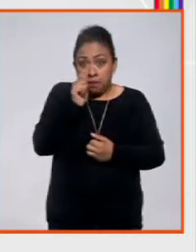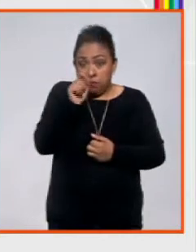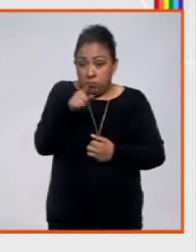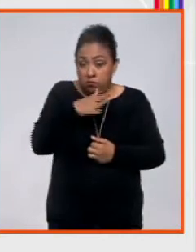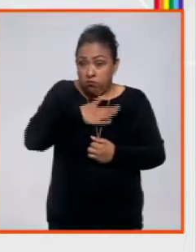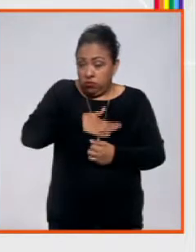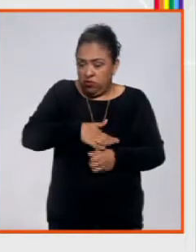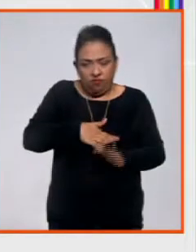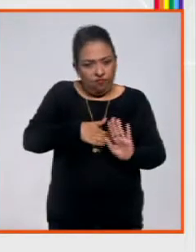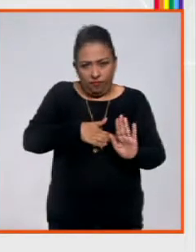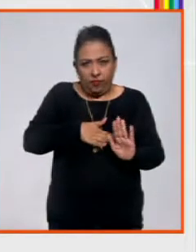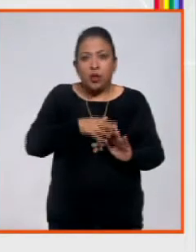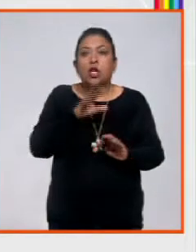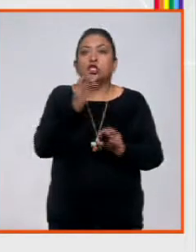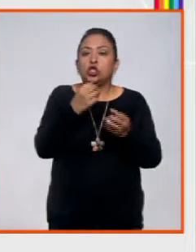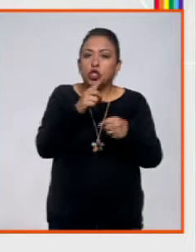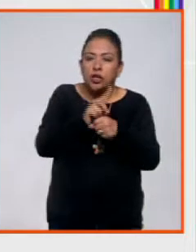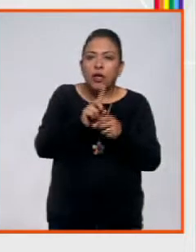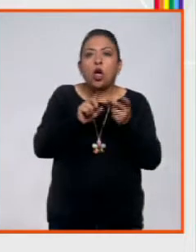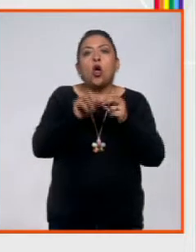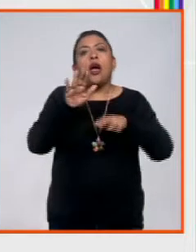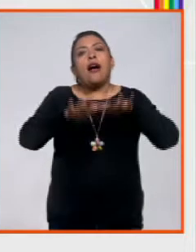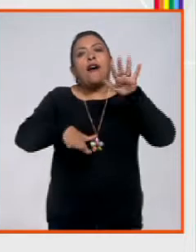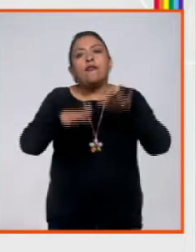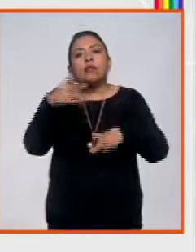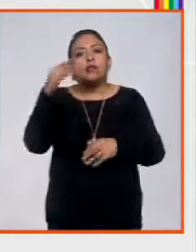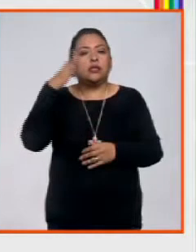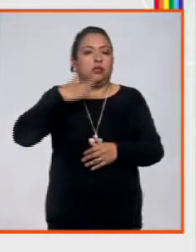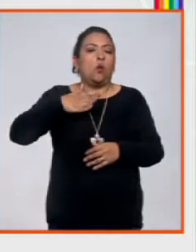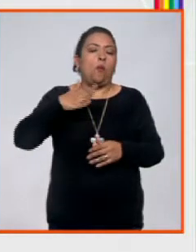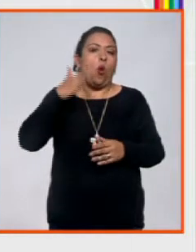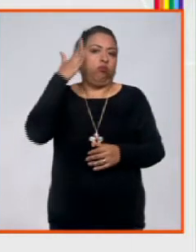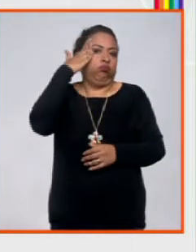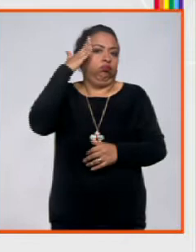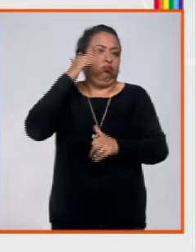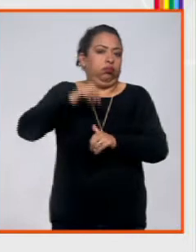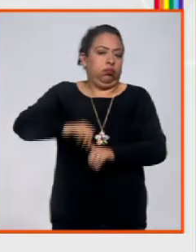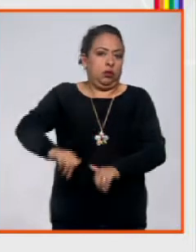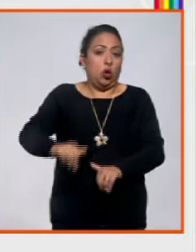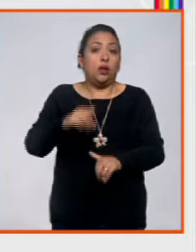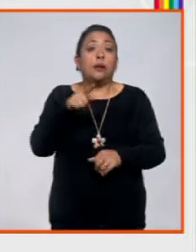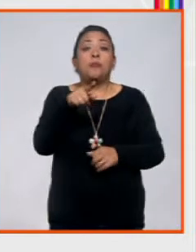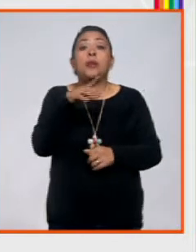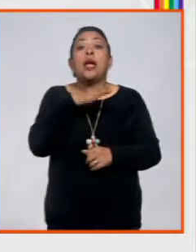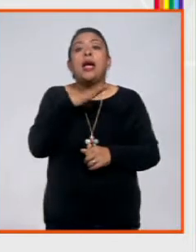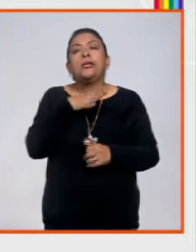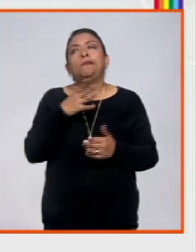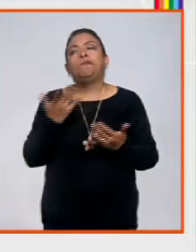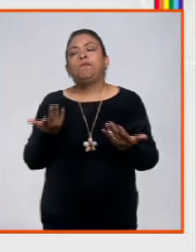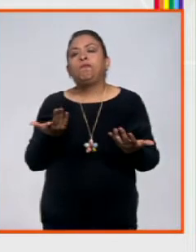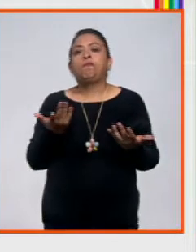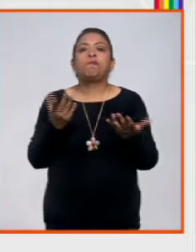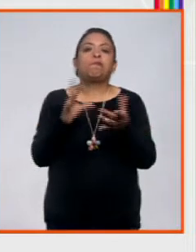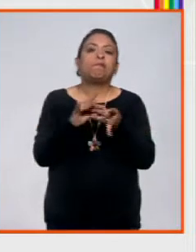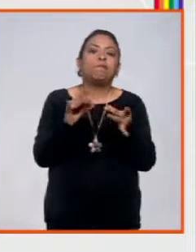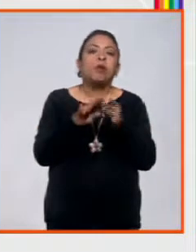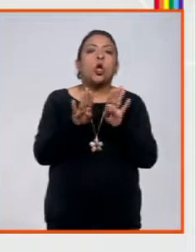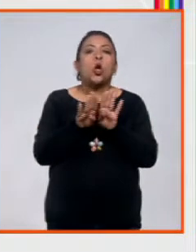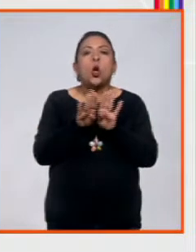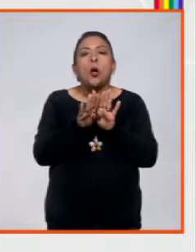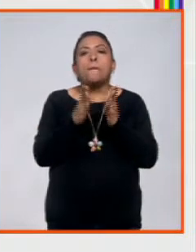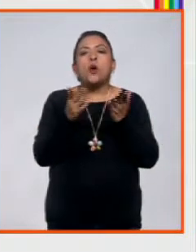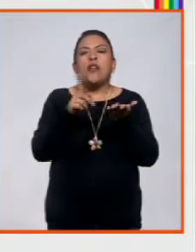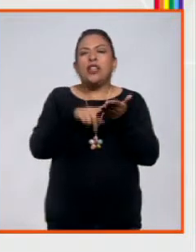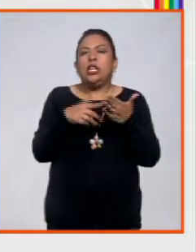digno ni de la sociedad ni a veces de la propia autoridad entonces vamos a decir una polaridad